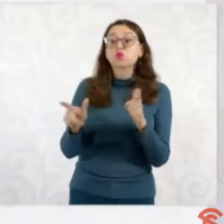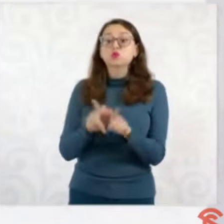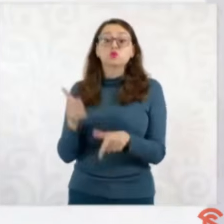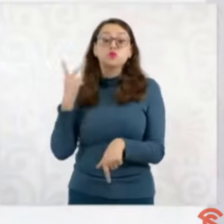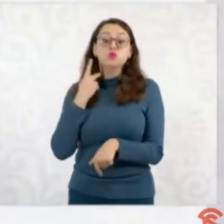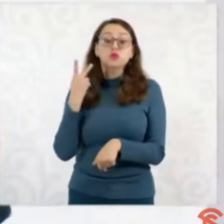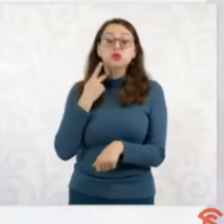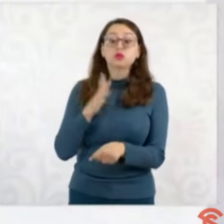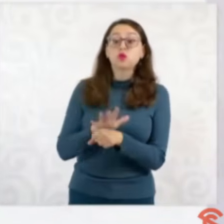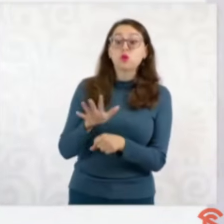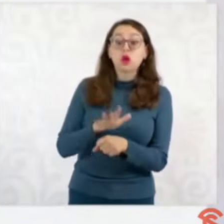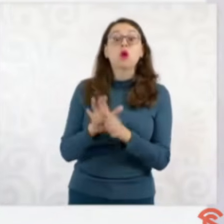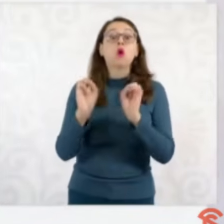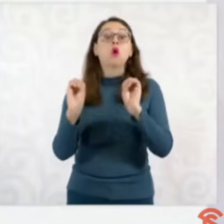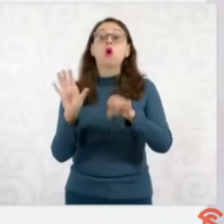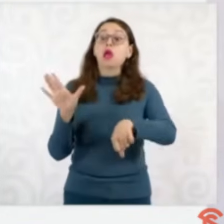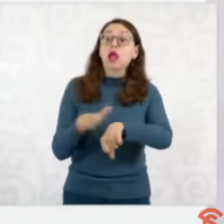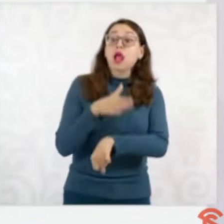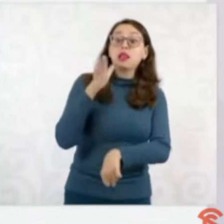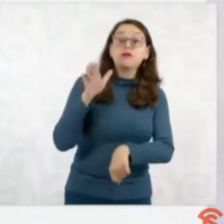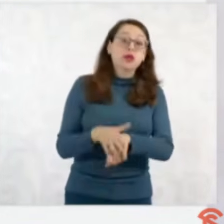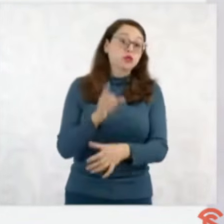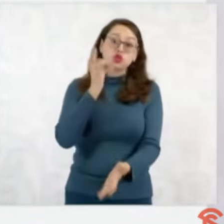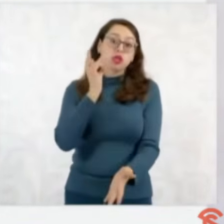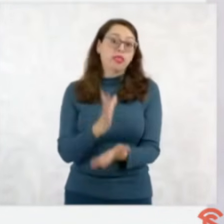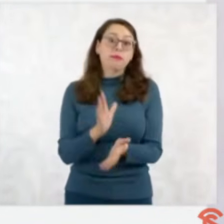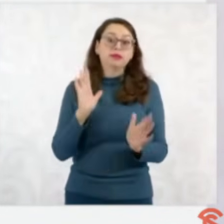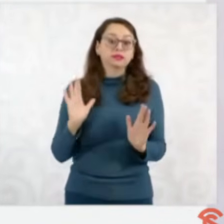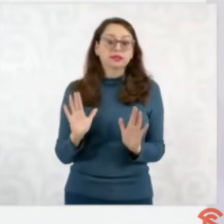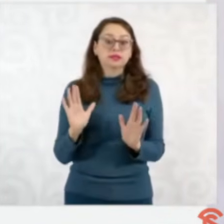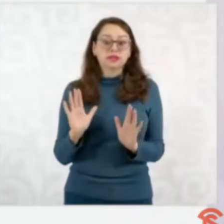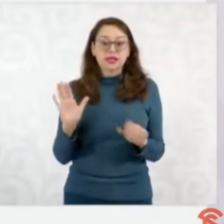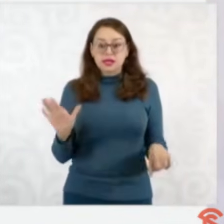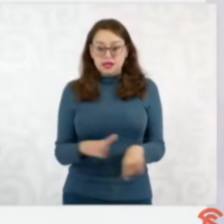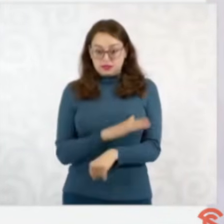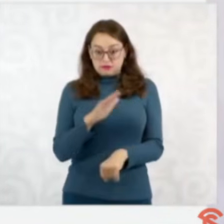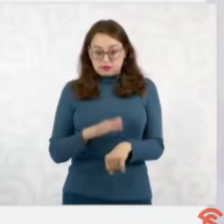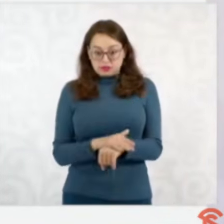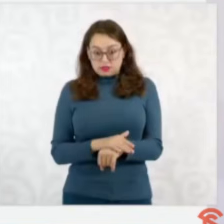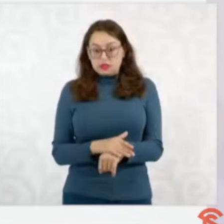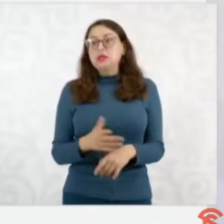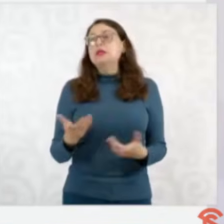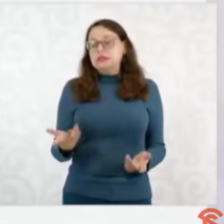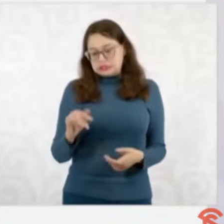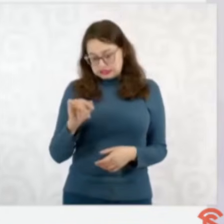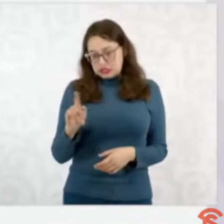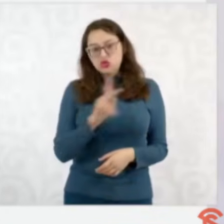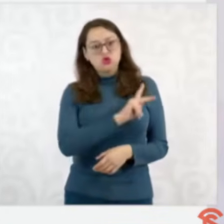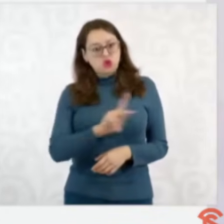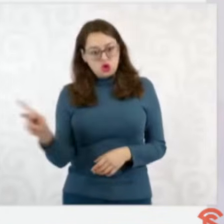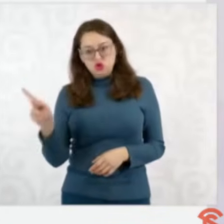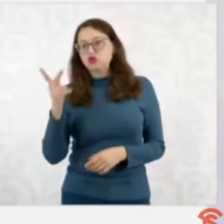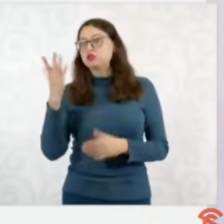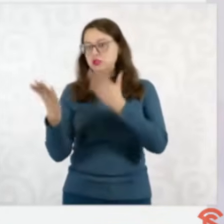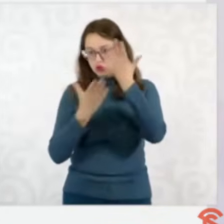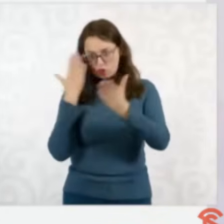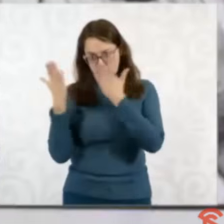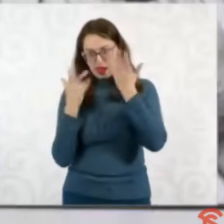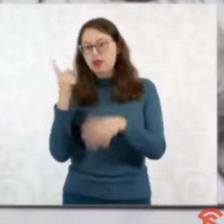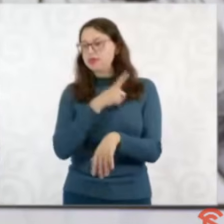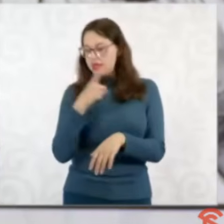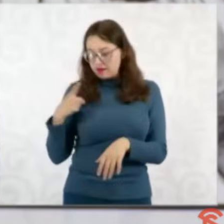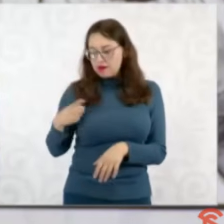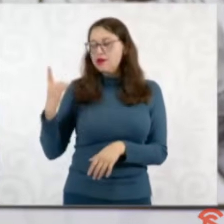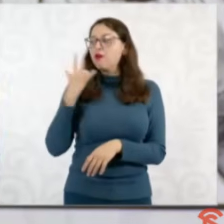o con su calificación, que no quiere decir que no tengan que hacer un esfuerzo personal todas y todos, pero